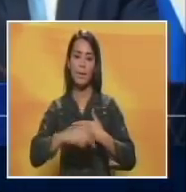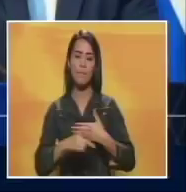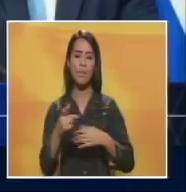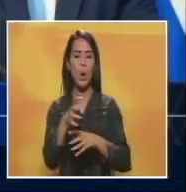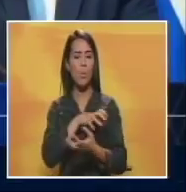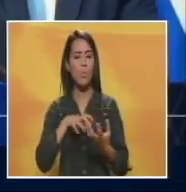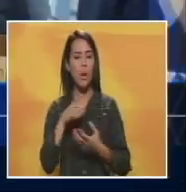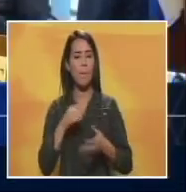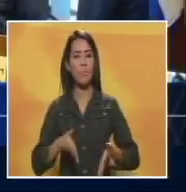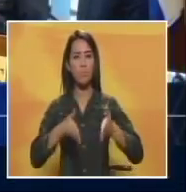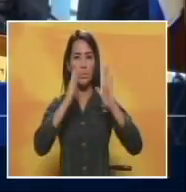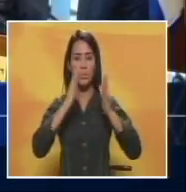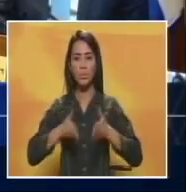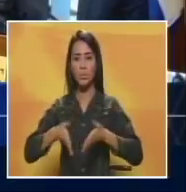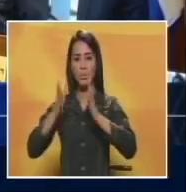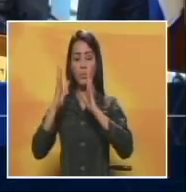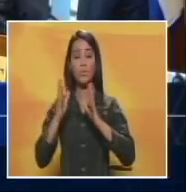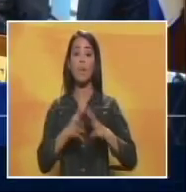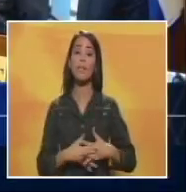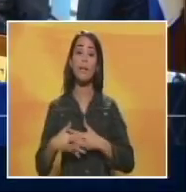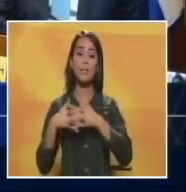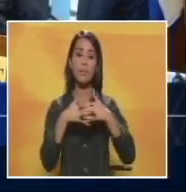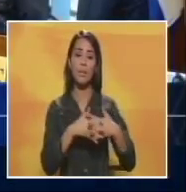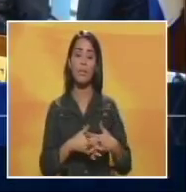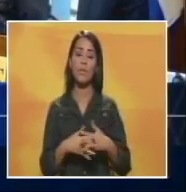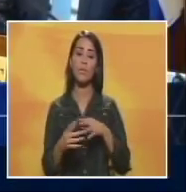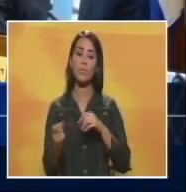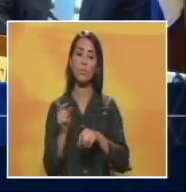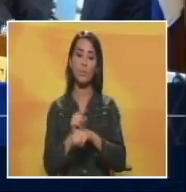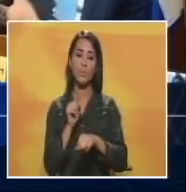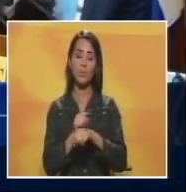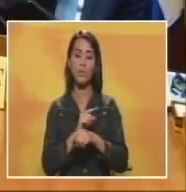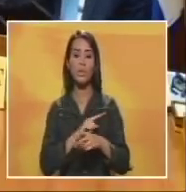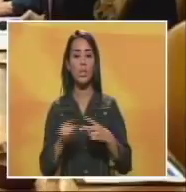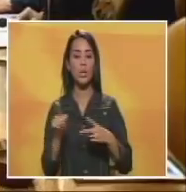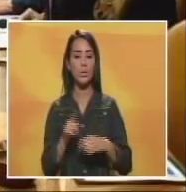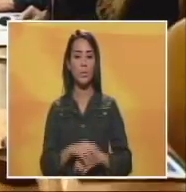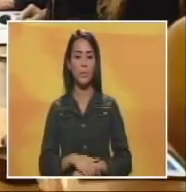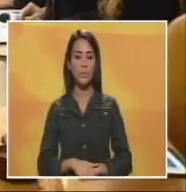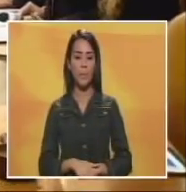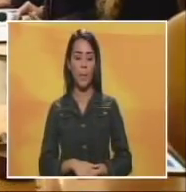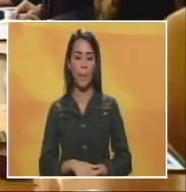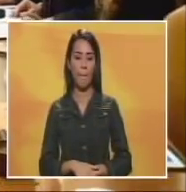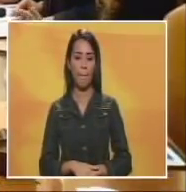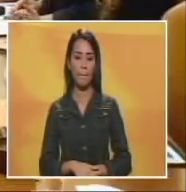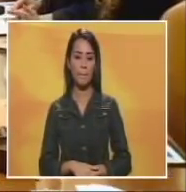contra edificios del Consulado de Estados Unidos y contra una delegación canadiense en Jerusalén.